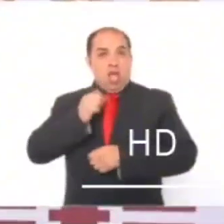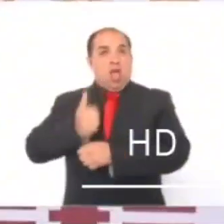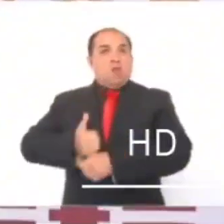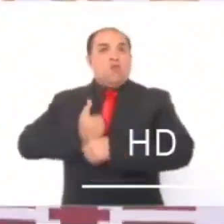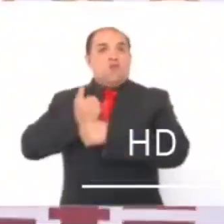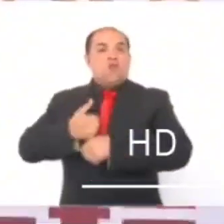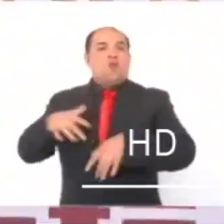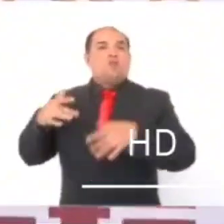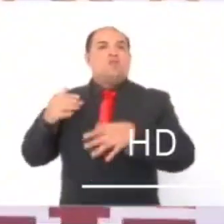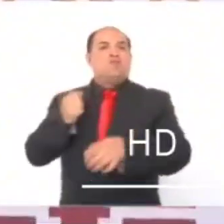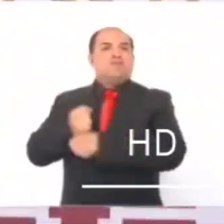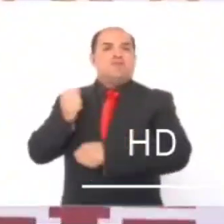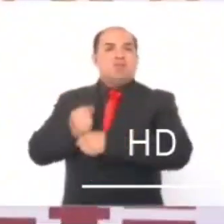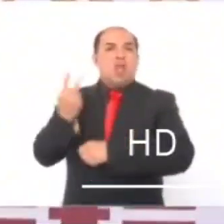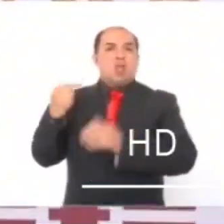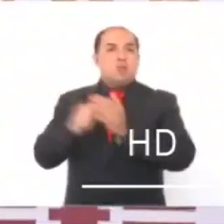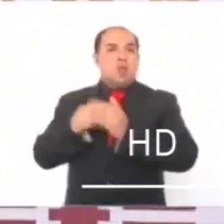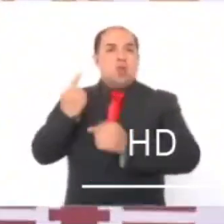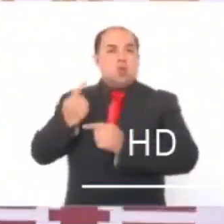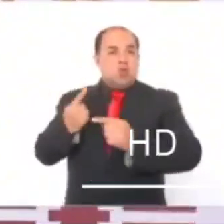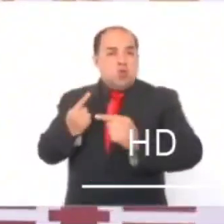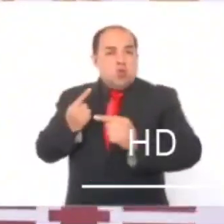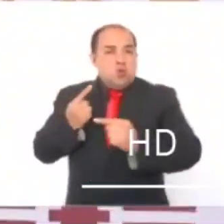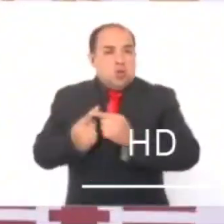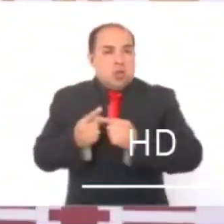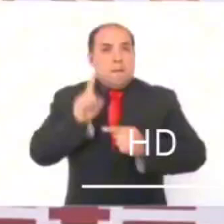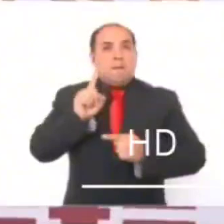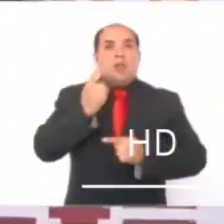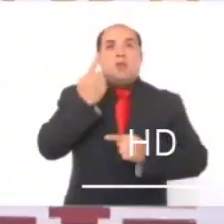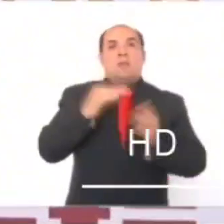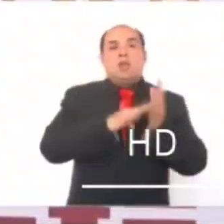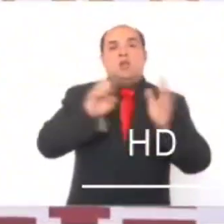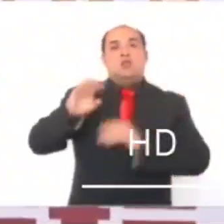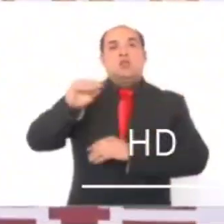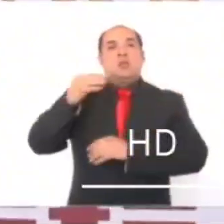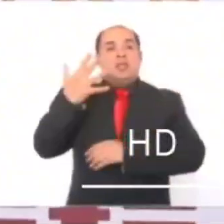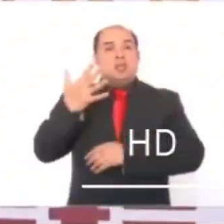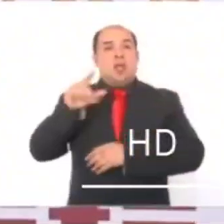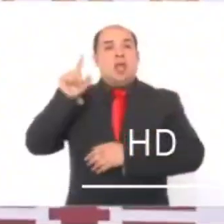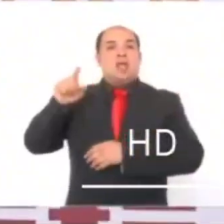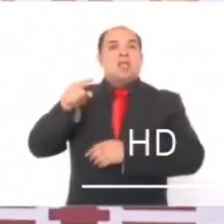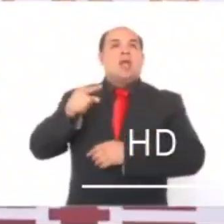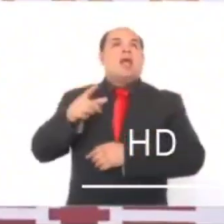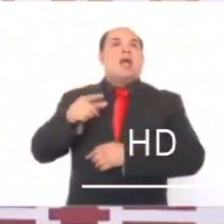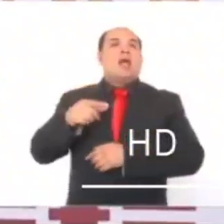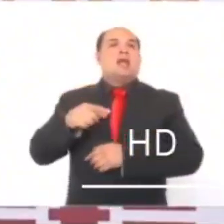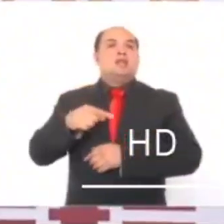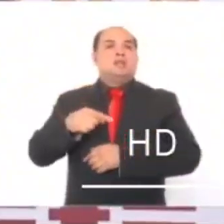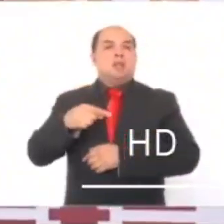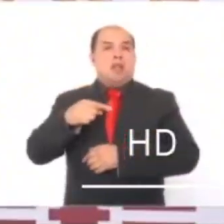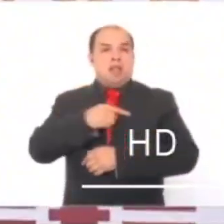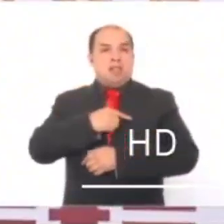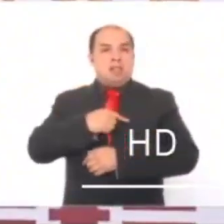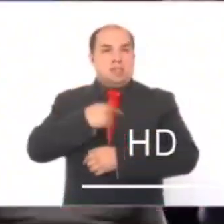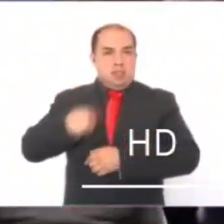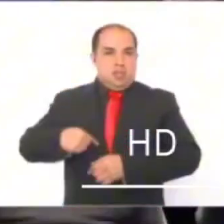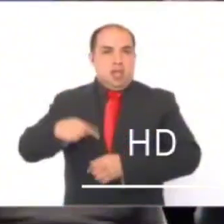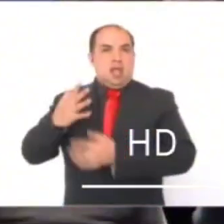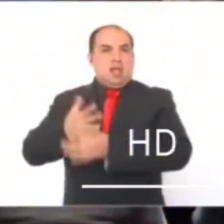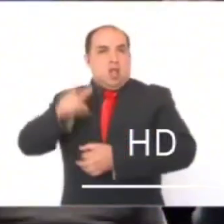2001. Pero ¿saben qué? En el 95 en Beijing nos dijeron que estábamos locas, ¿Qué quiere eso de la violencia